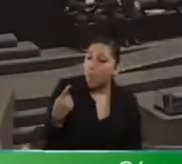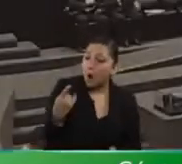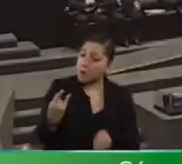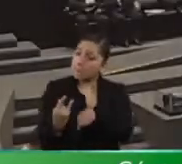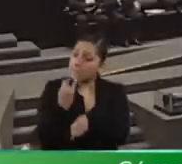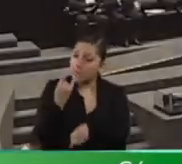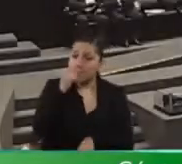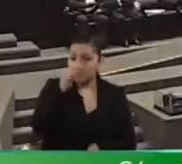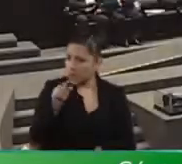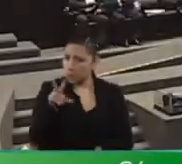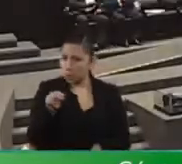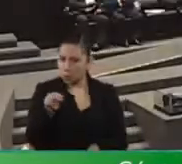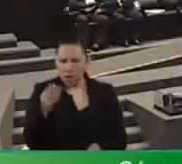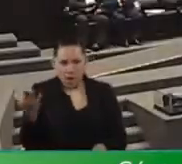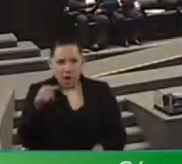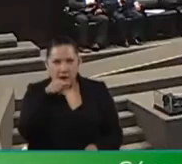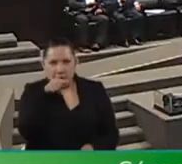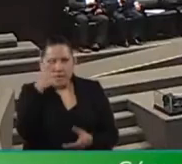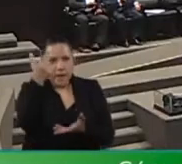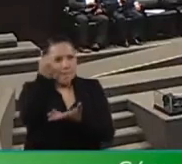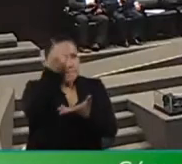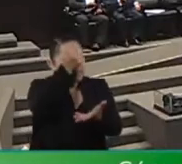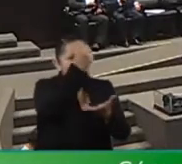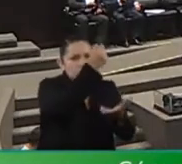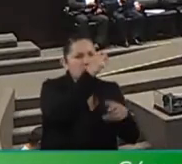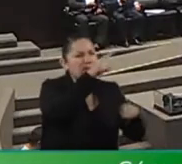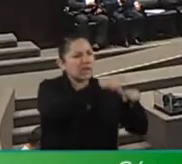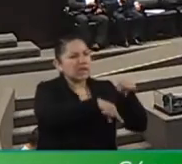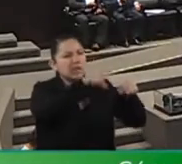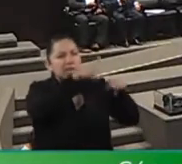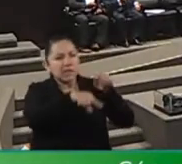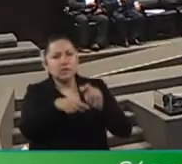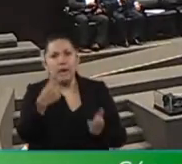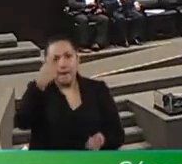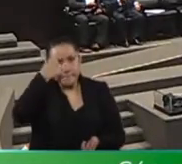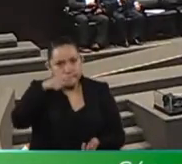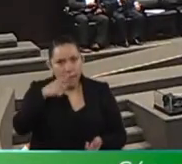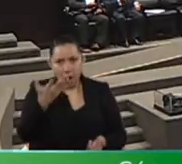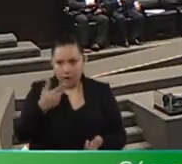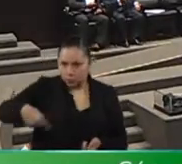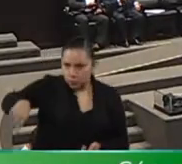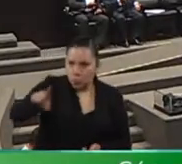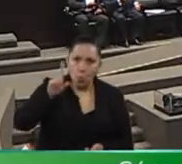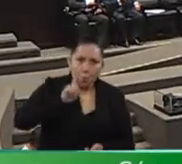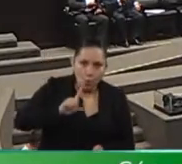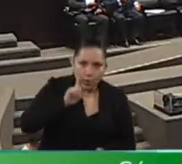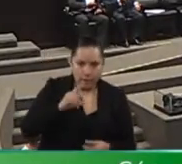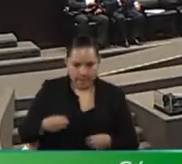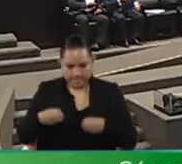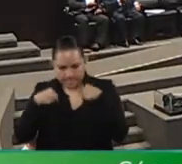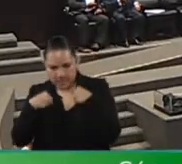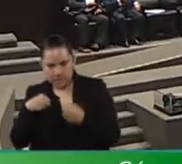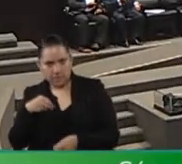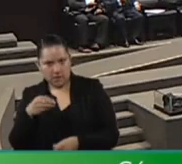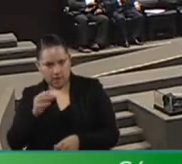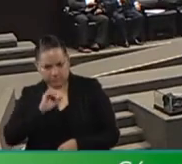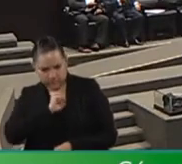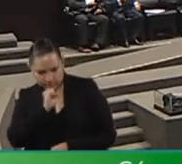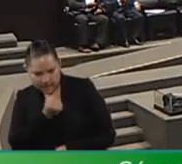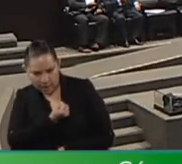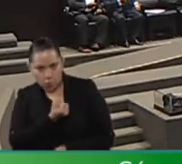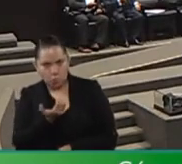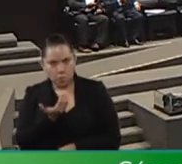los feminicidios y los programas de salud sexual y reproductiva de las mujeres. El caso de violencia